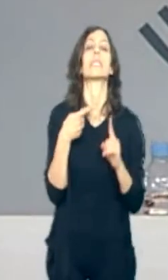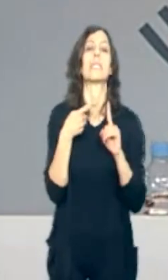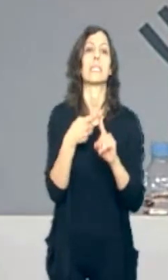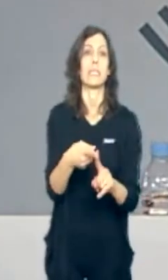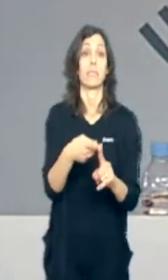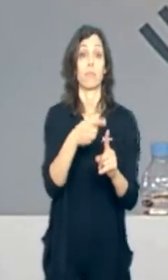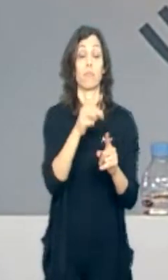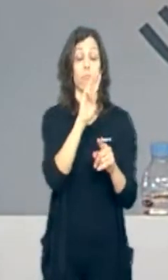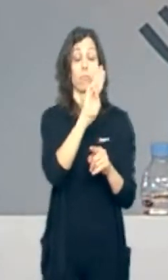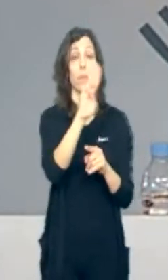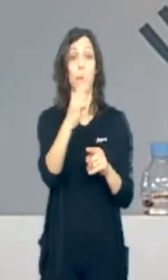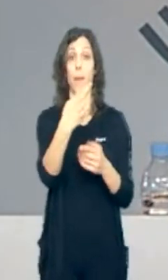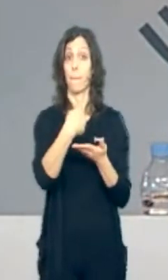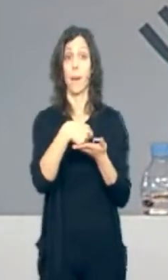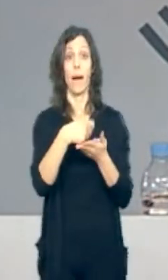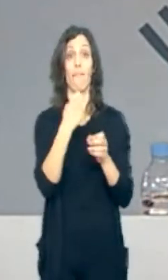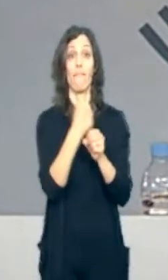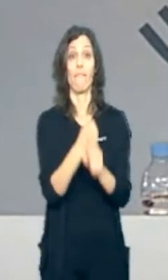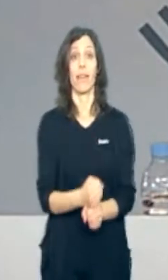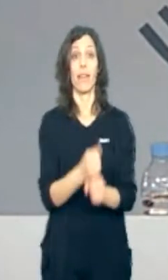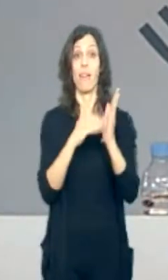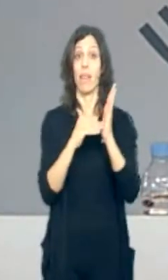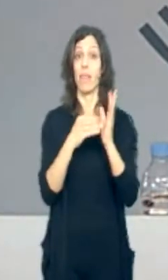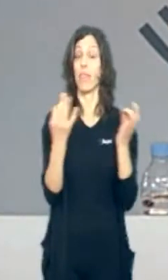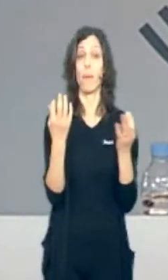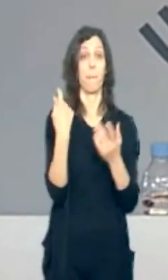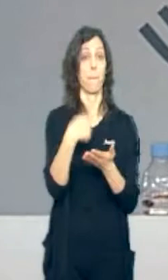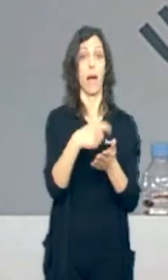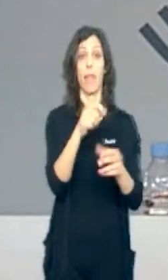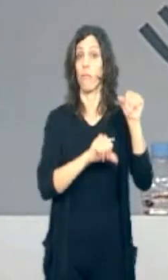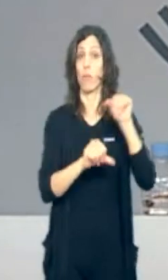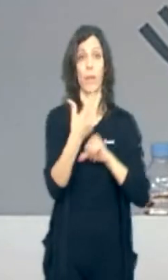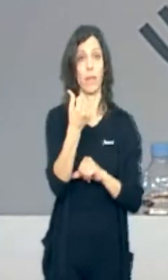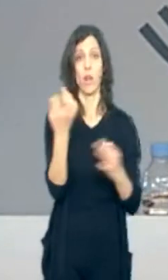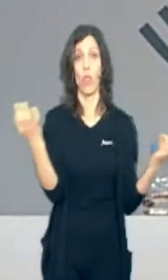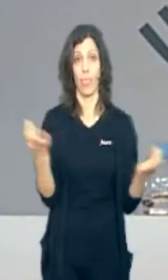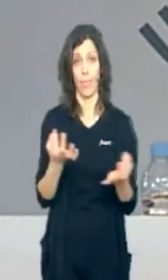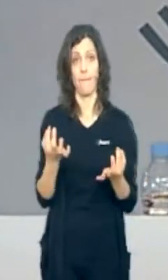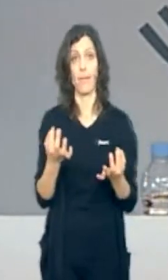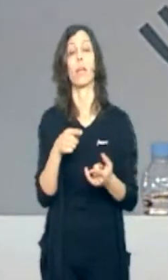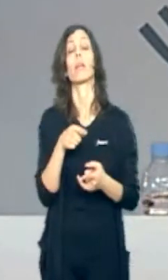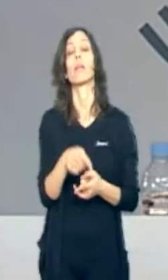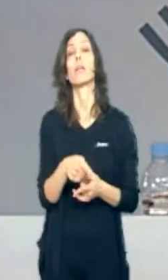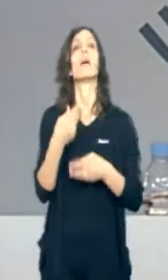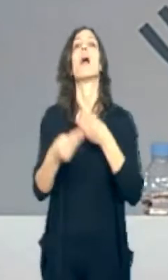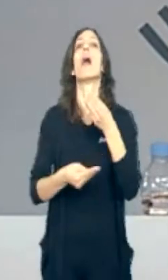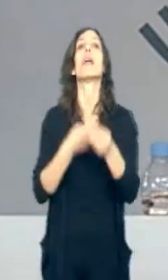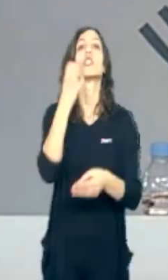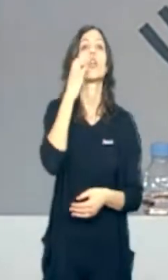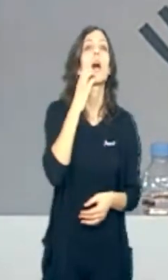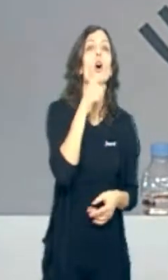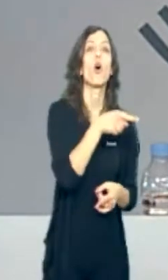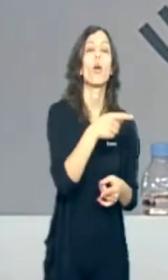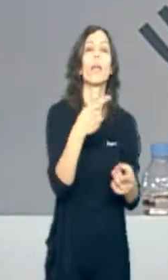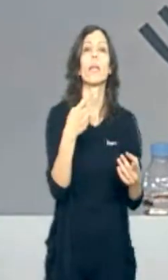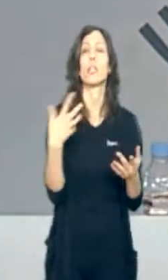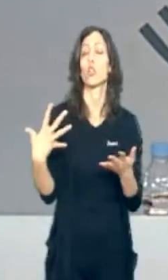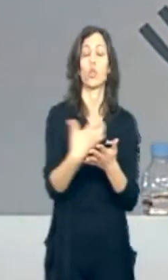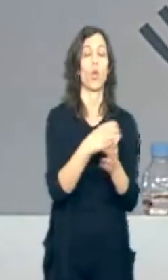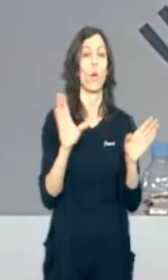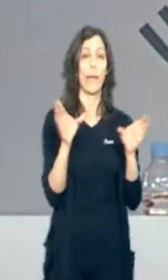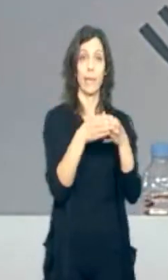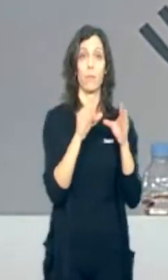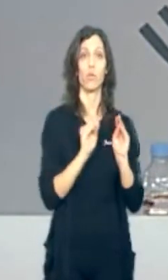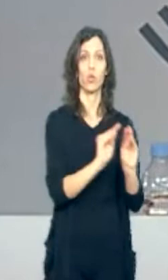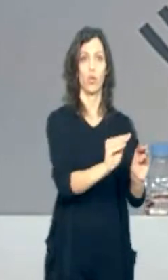Popular tiene que abonar esta cantidad a Feria València y tiene que devolver ese dinero, bueno, pues lo que ha hecho Rajoy y todo su